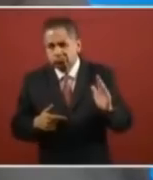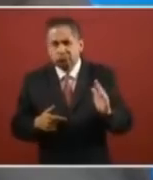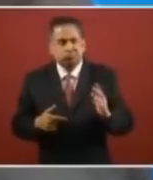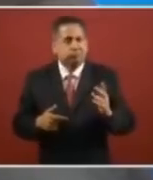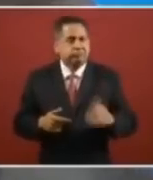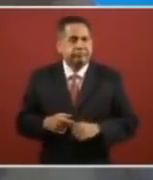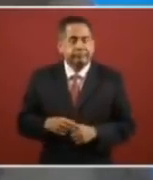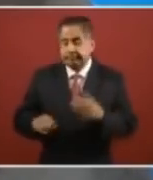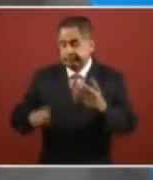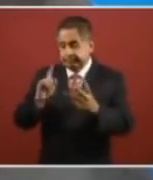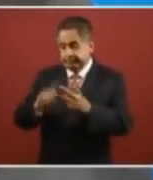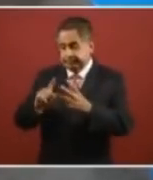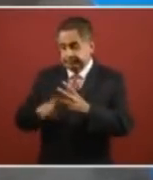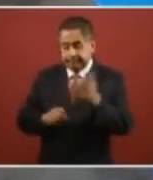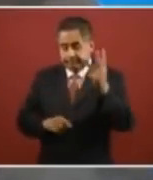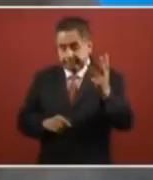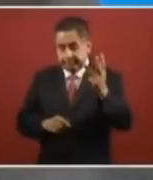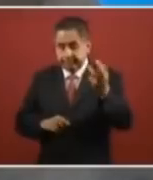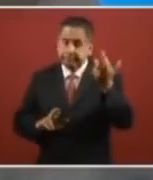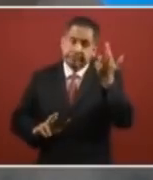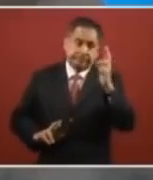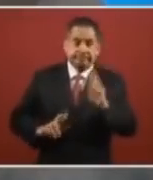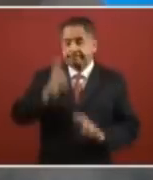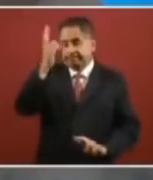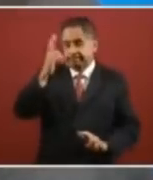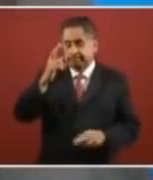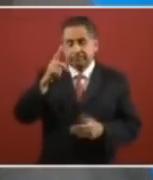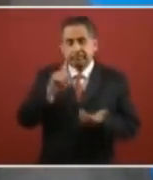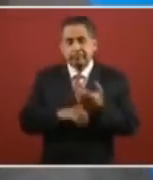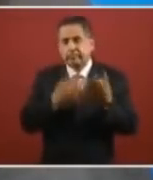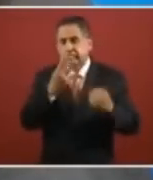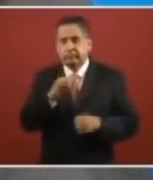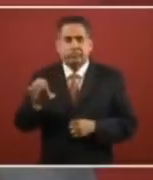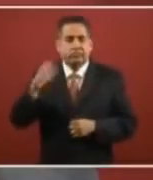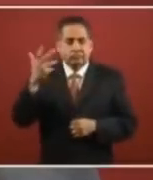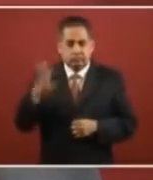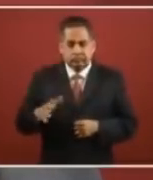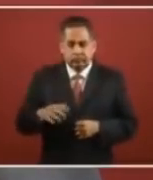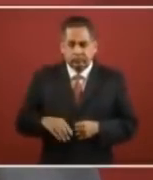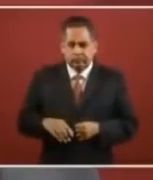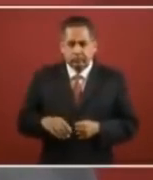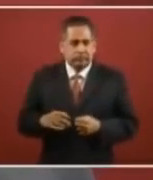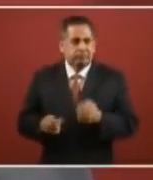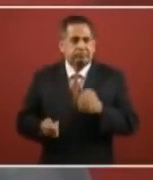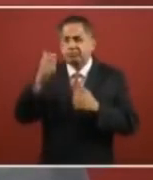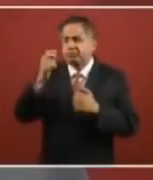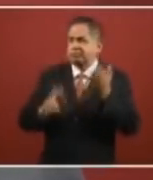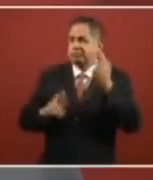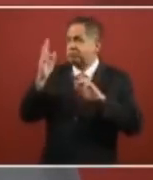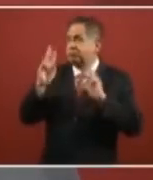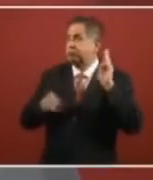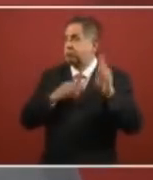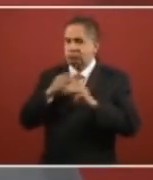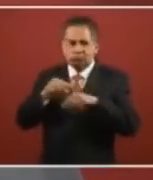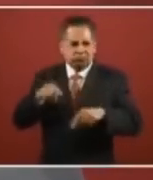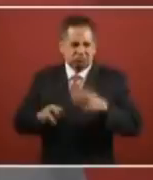La tercera transformación fue la revolución de 1910, la primera revolución social del mundo,